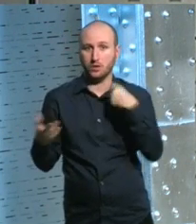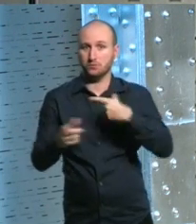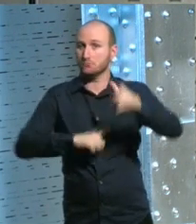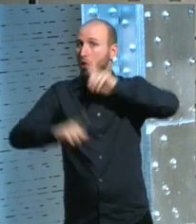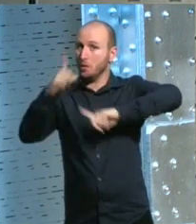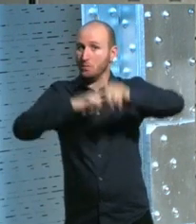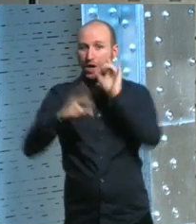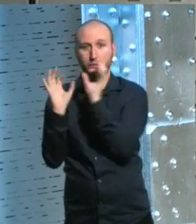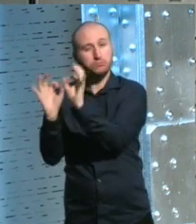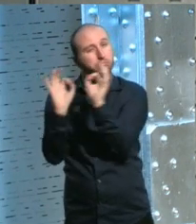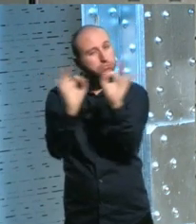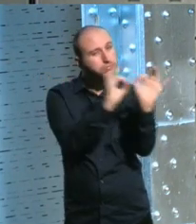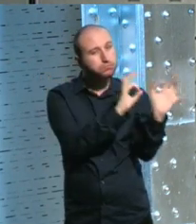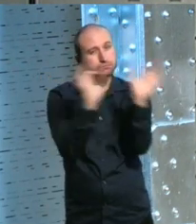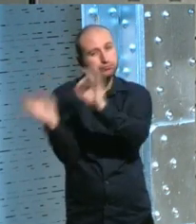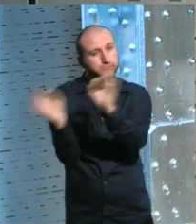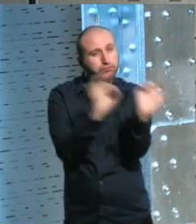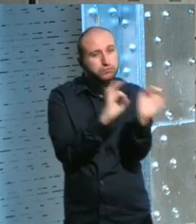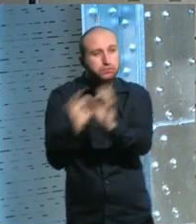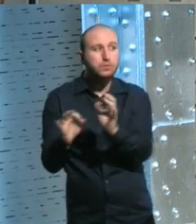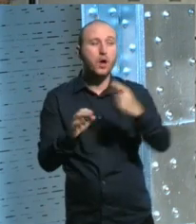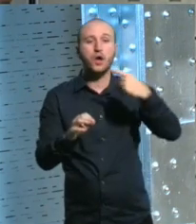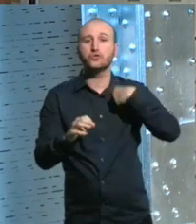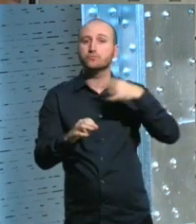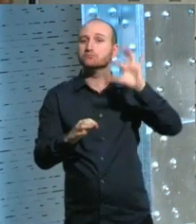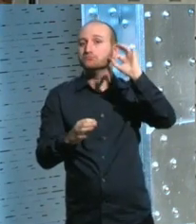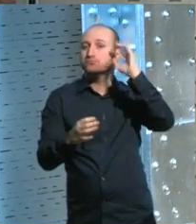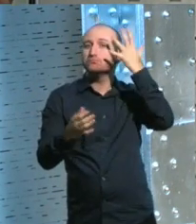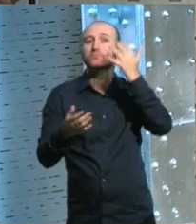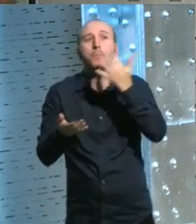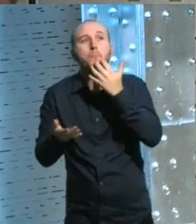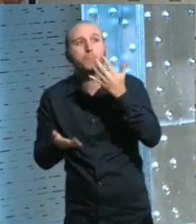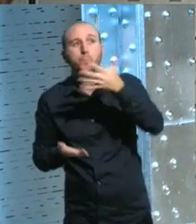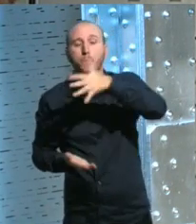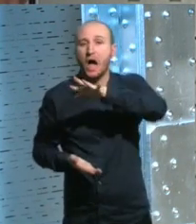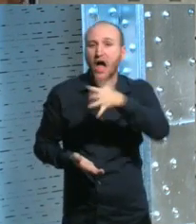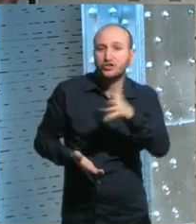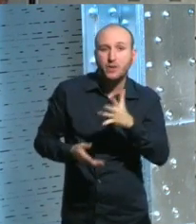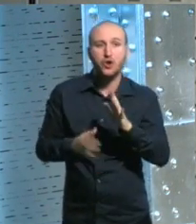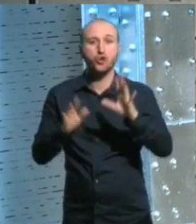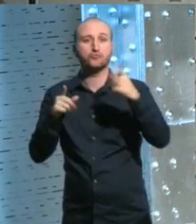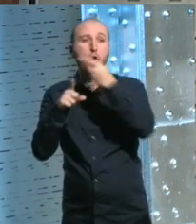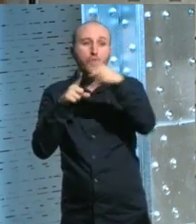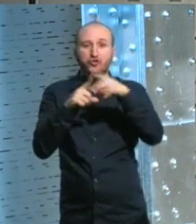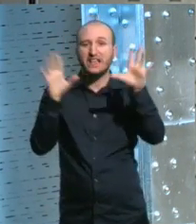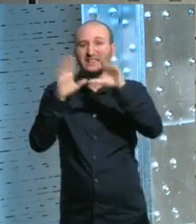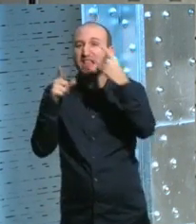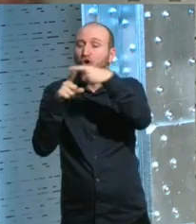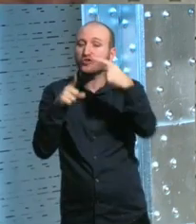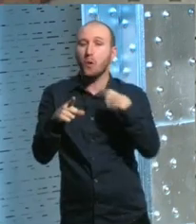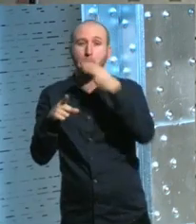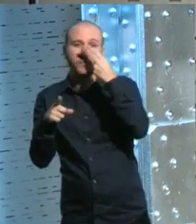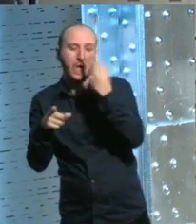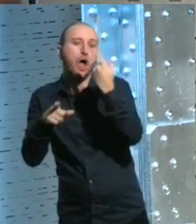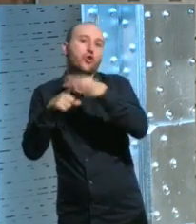viaje, yo llegaba con una idea de las 10 cosas que me podían interesar. Cuando digo cosas es porque